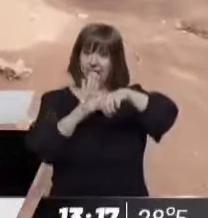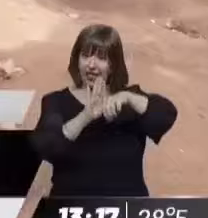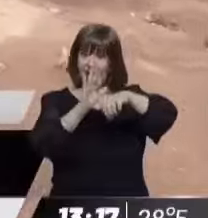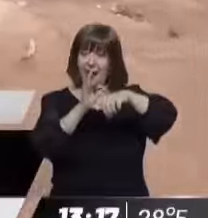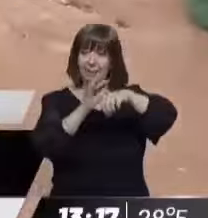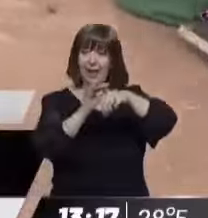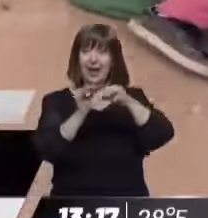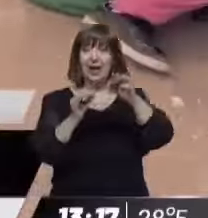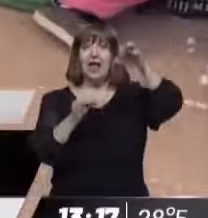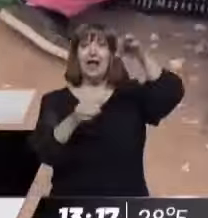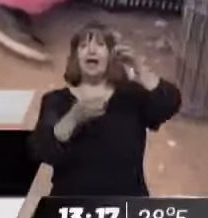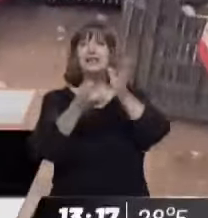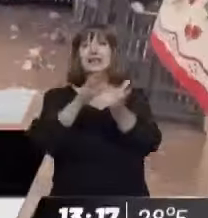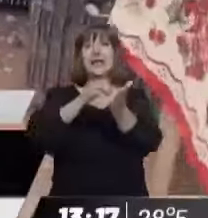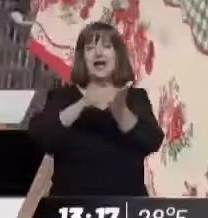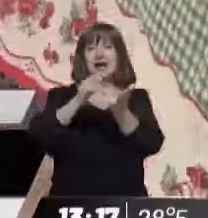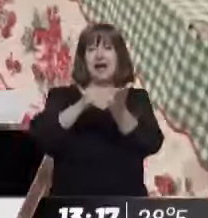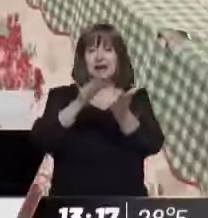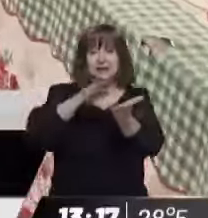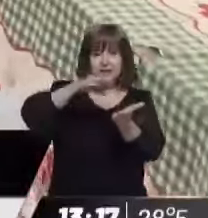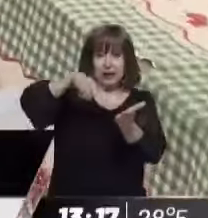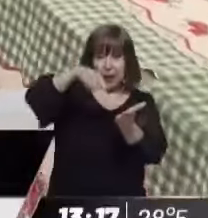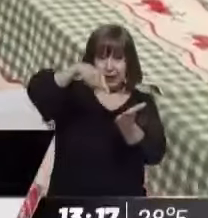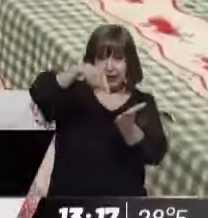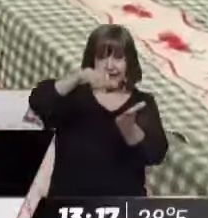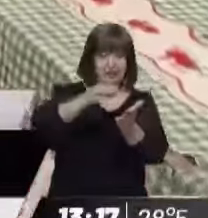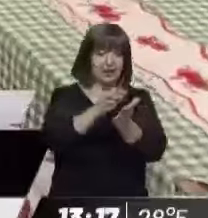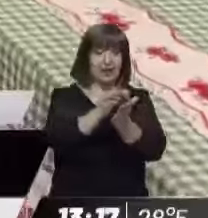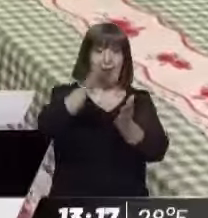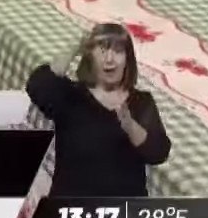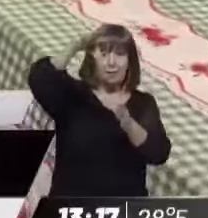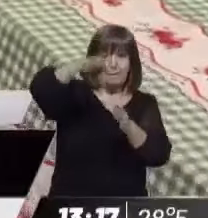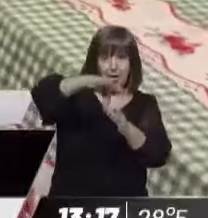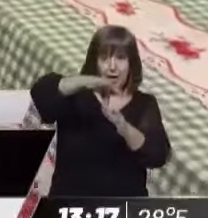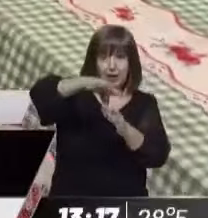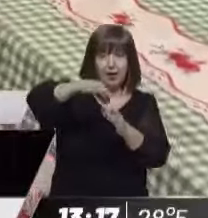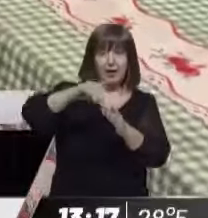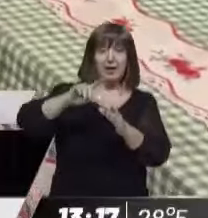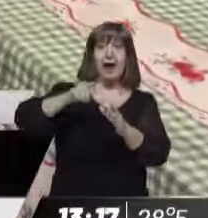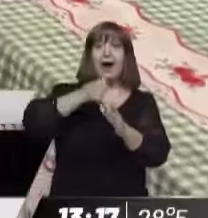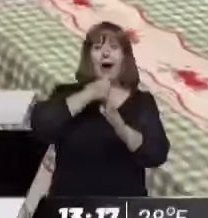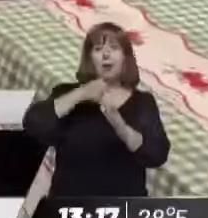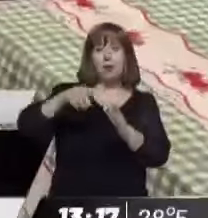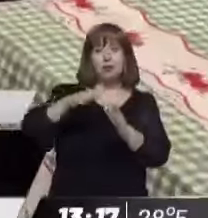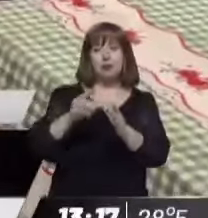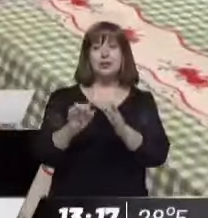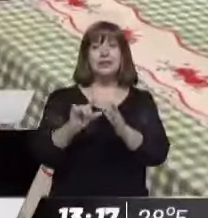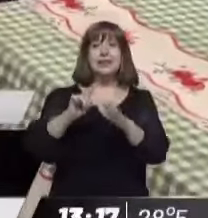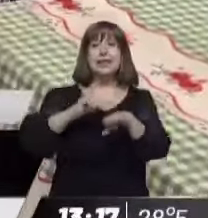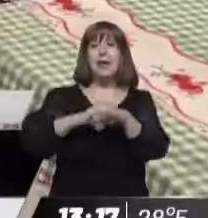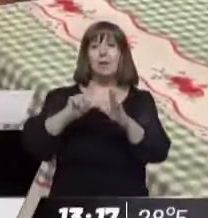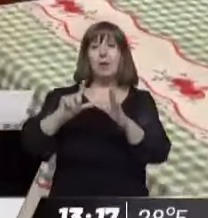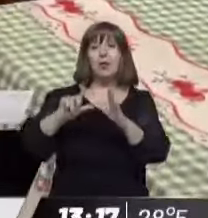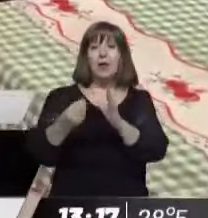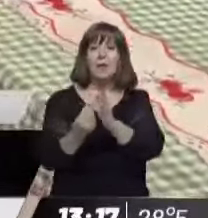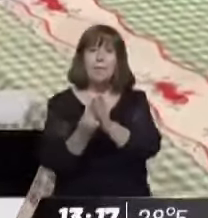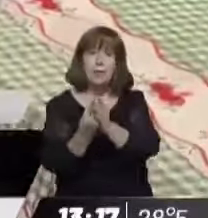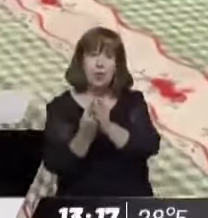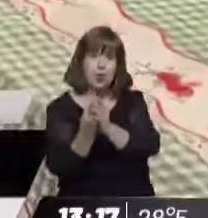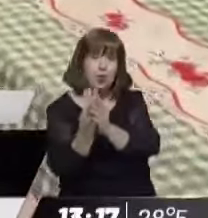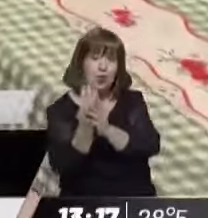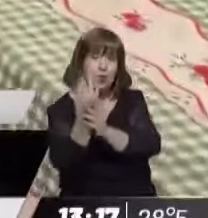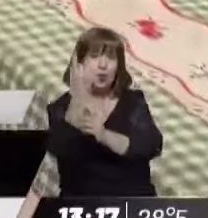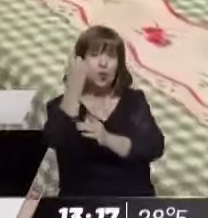a esta realidad que en la ciudad no conocemos mucho. Fíjate cómo toda la familia trabaja, ayuda, pero claro, me llama mucho la atención,